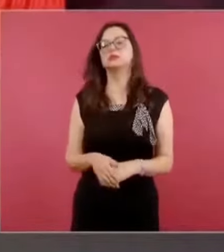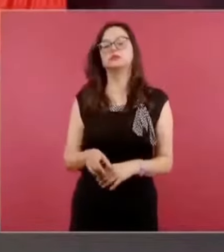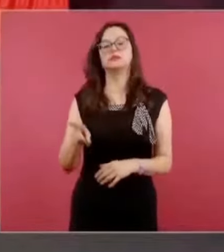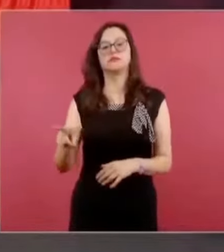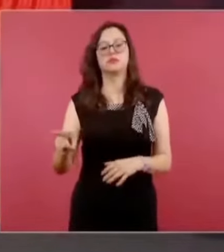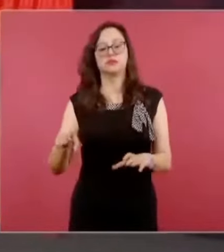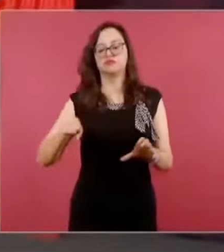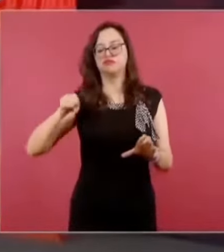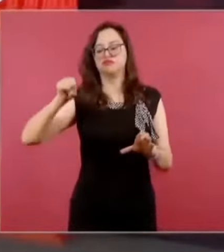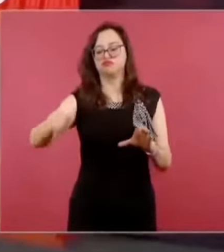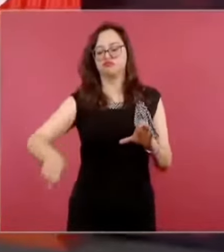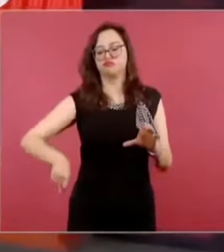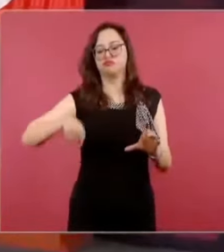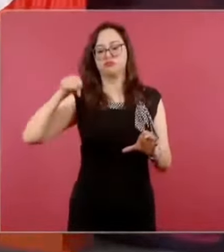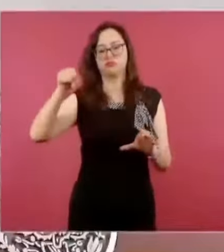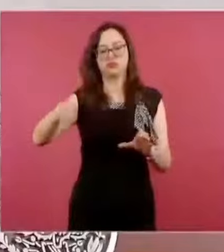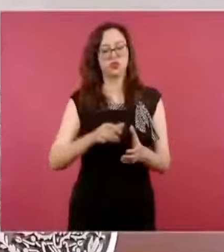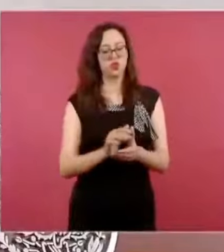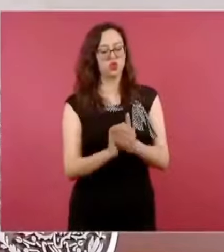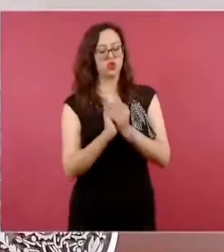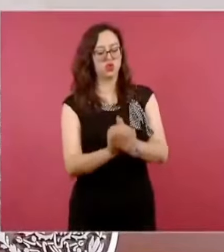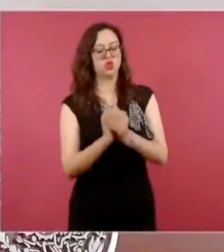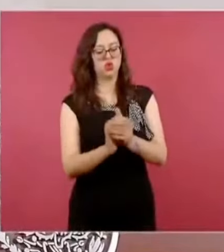para sacar